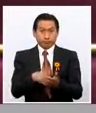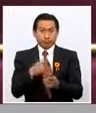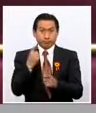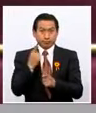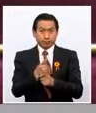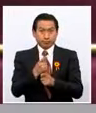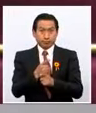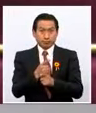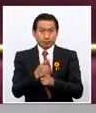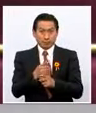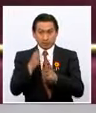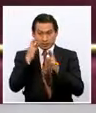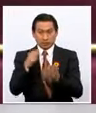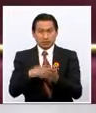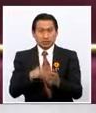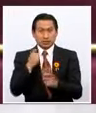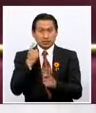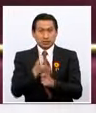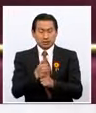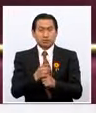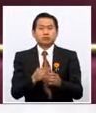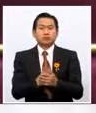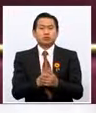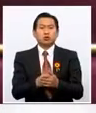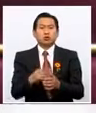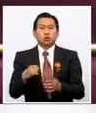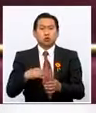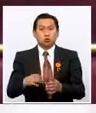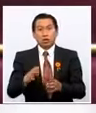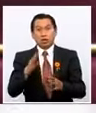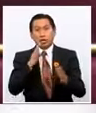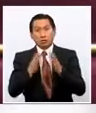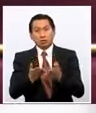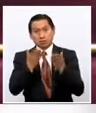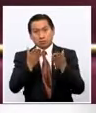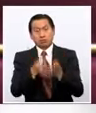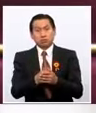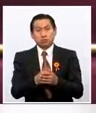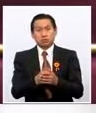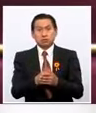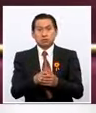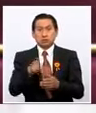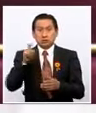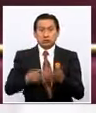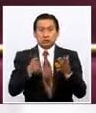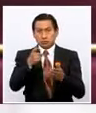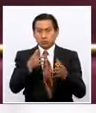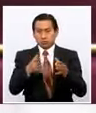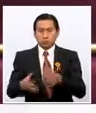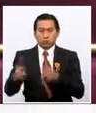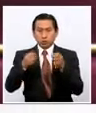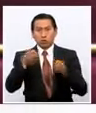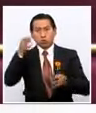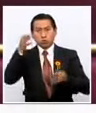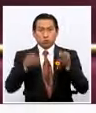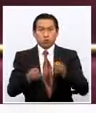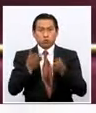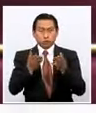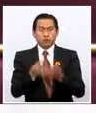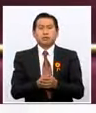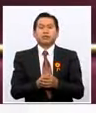ese mismo respeto también le hablaría si tuviera que hacerlo al poder judicial